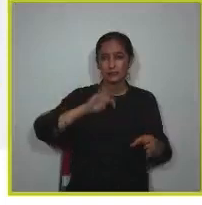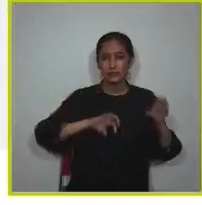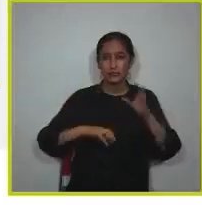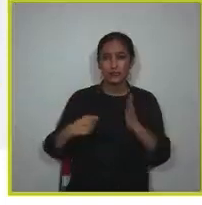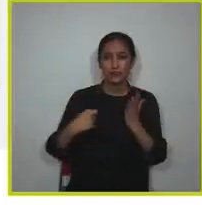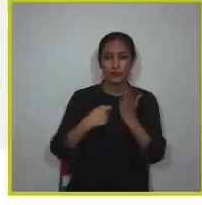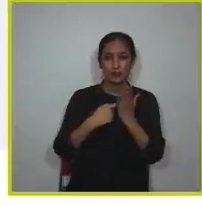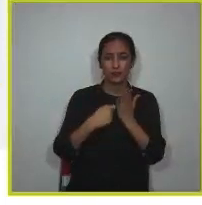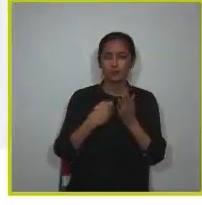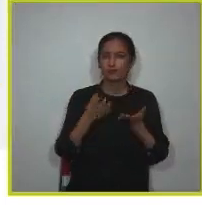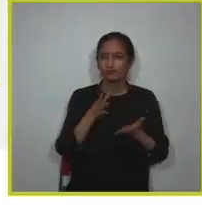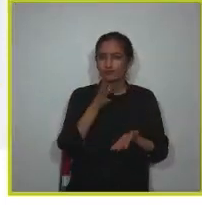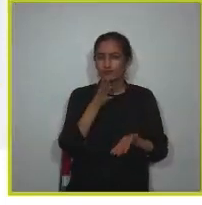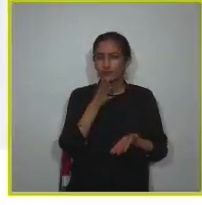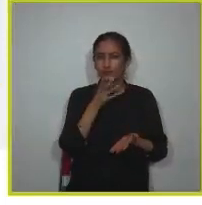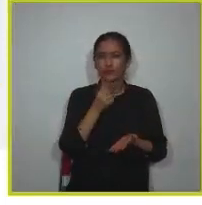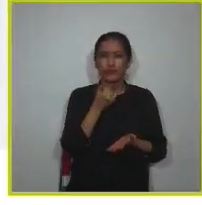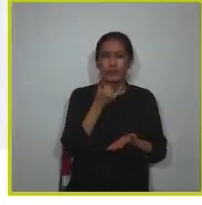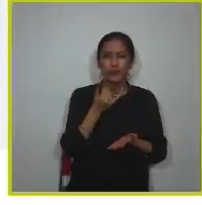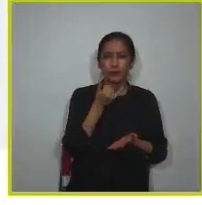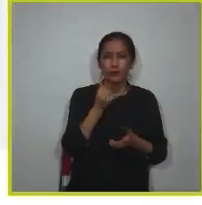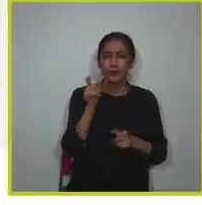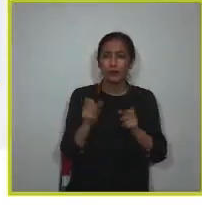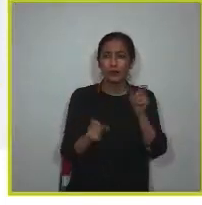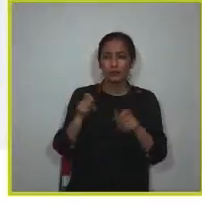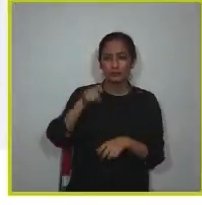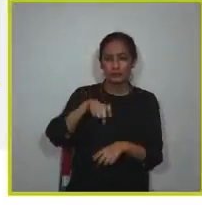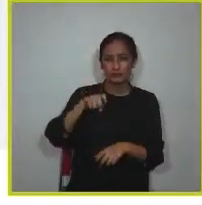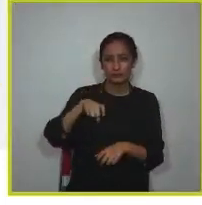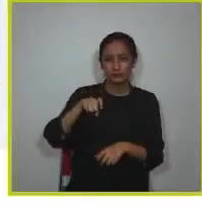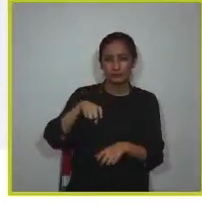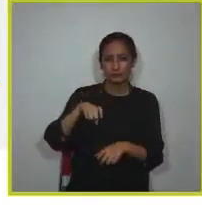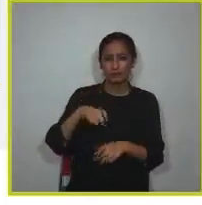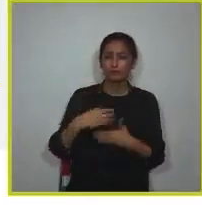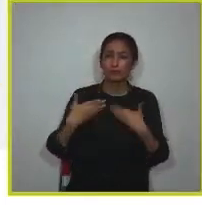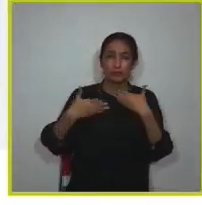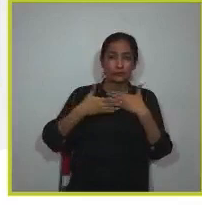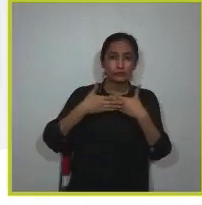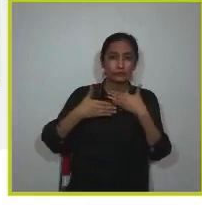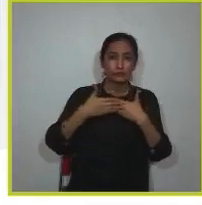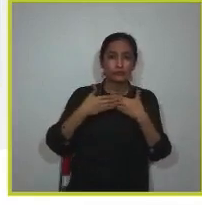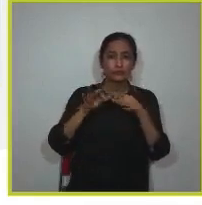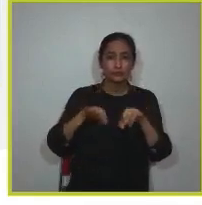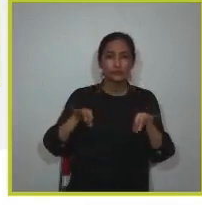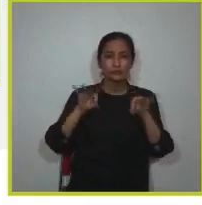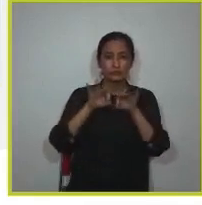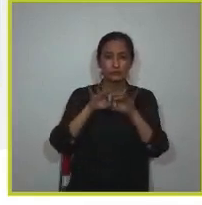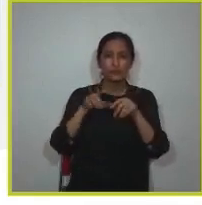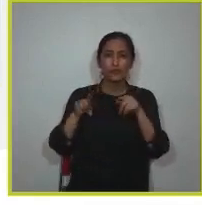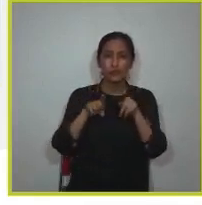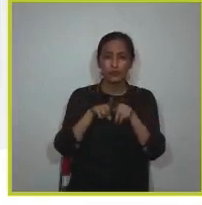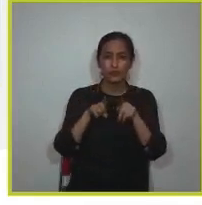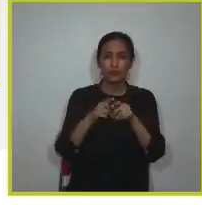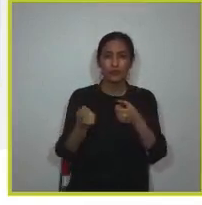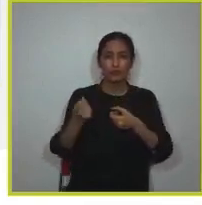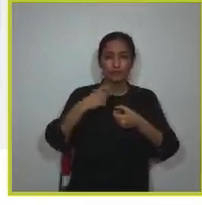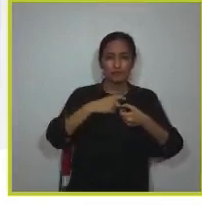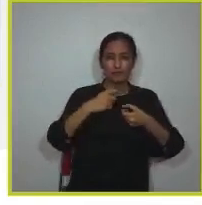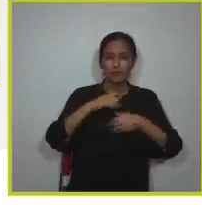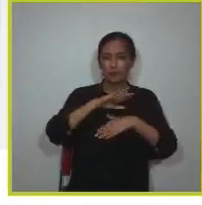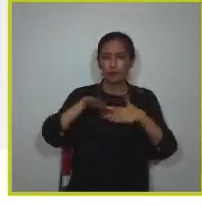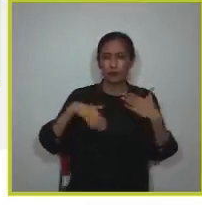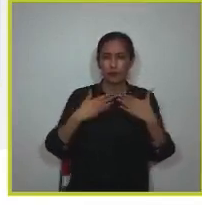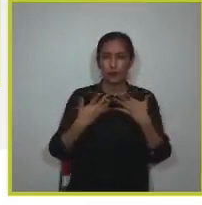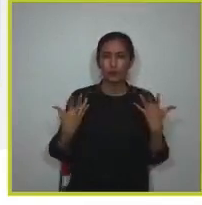y tecnología sin saber lo que la sociedad y la población necesita este acercamiento de ser súper importante y debemos involucrarnos